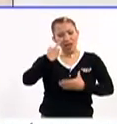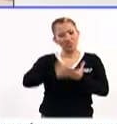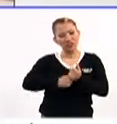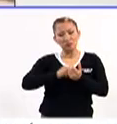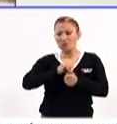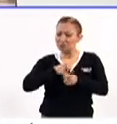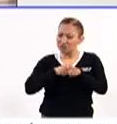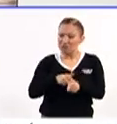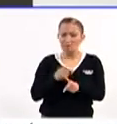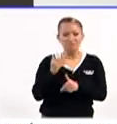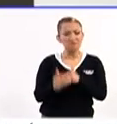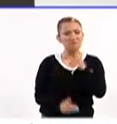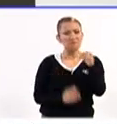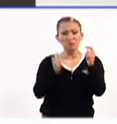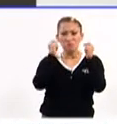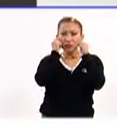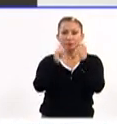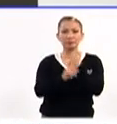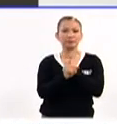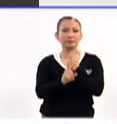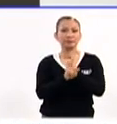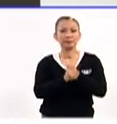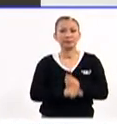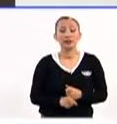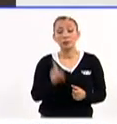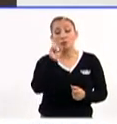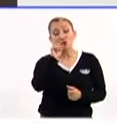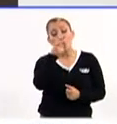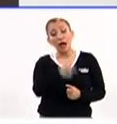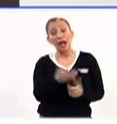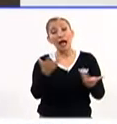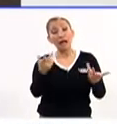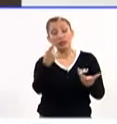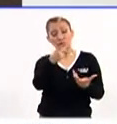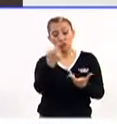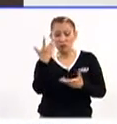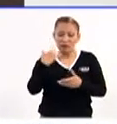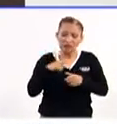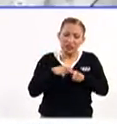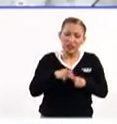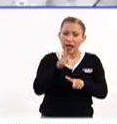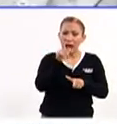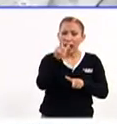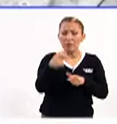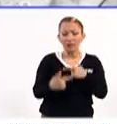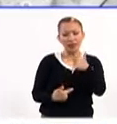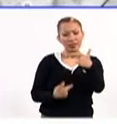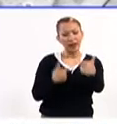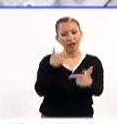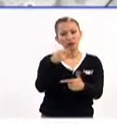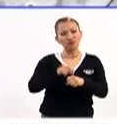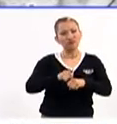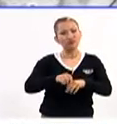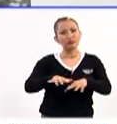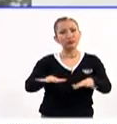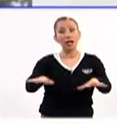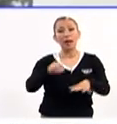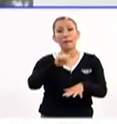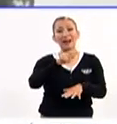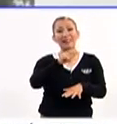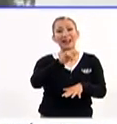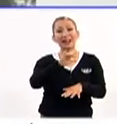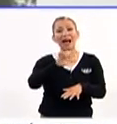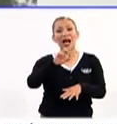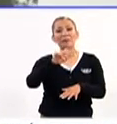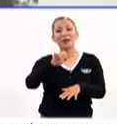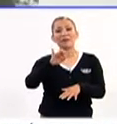nunca detuvo su paso ante ningún obstáculo. La mujer que logró que su esencia permaneciera durante generaciones. Magdalena